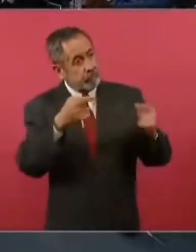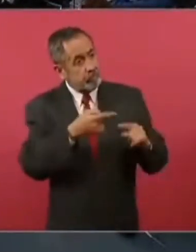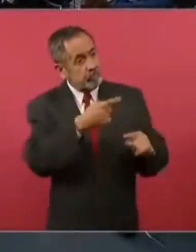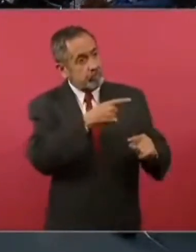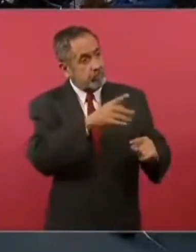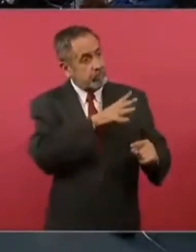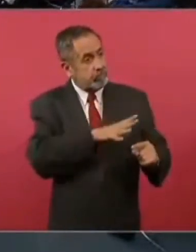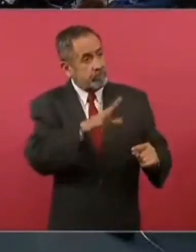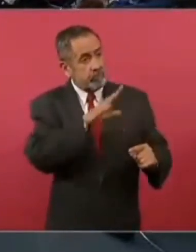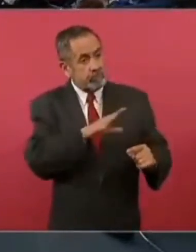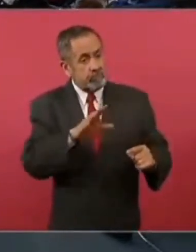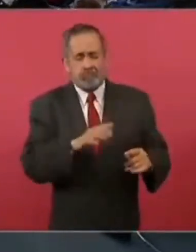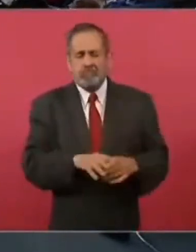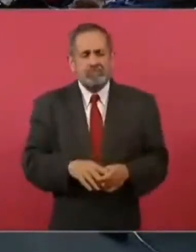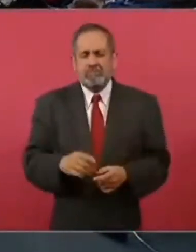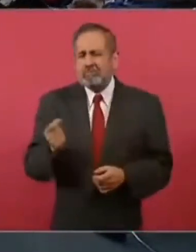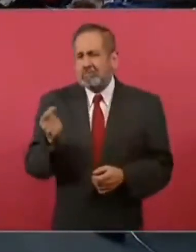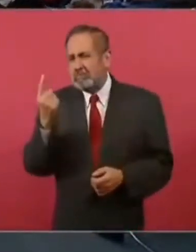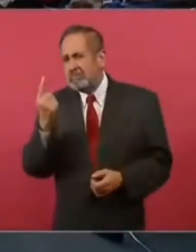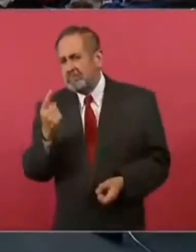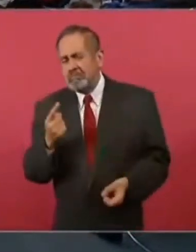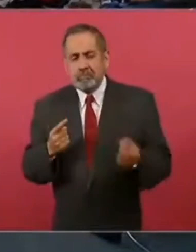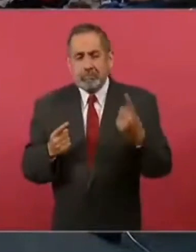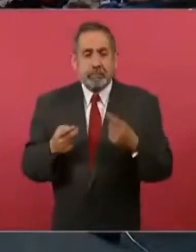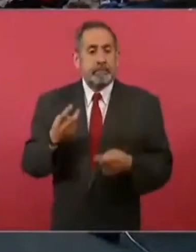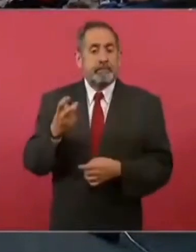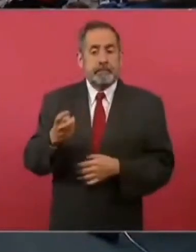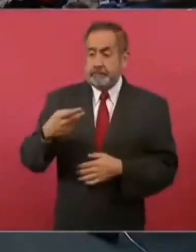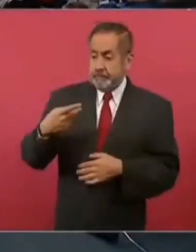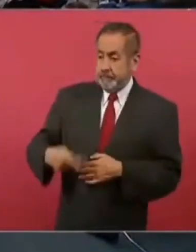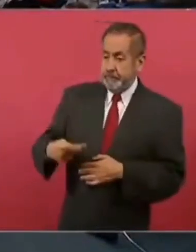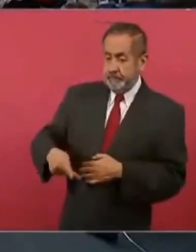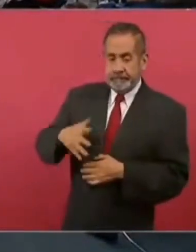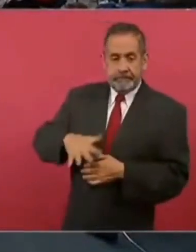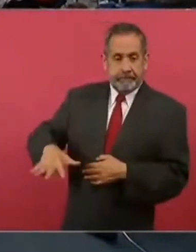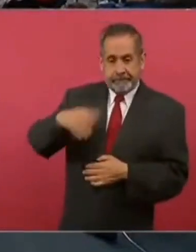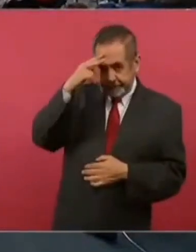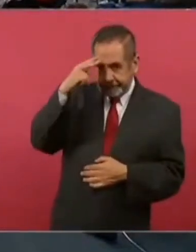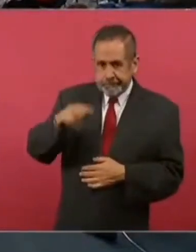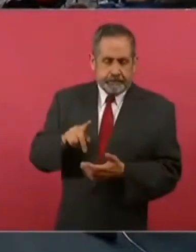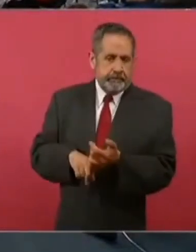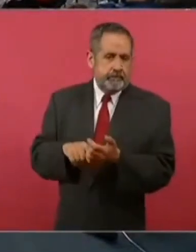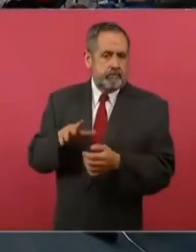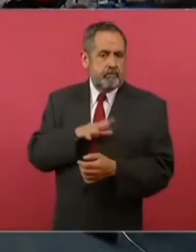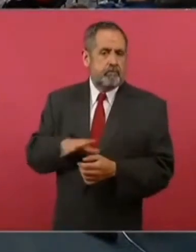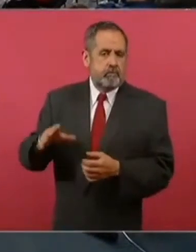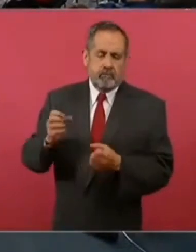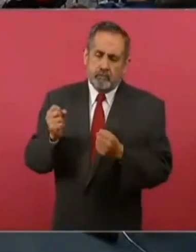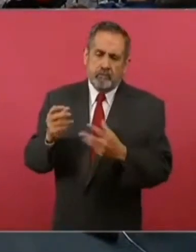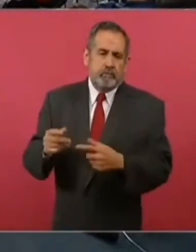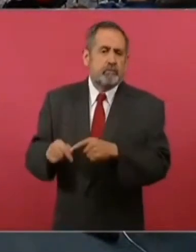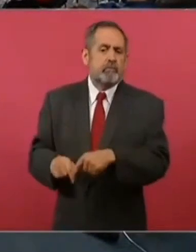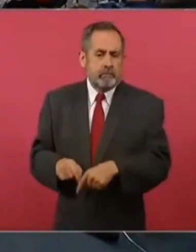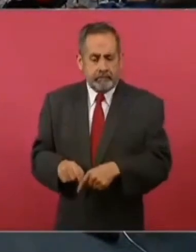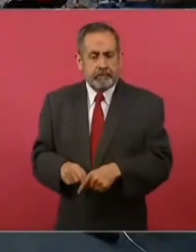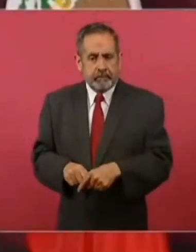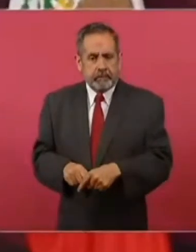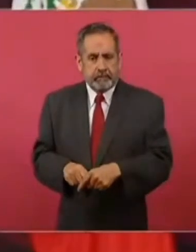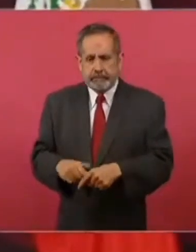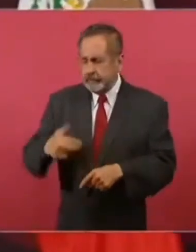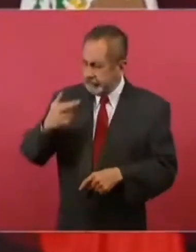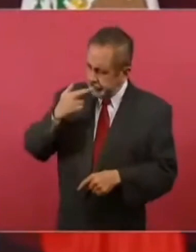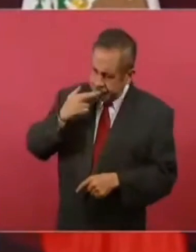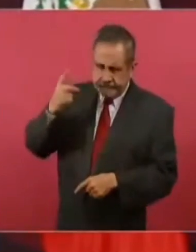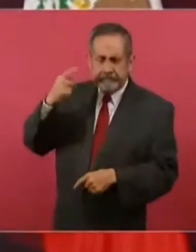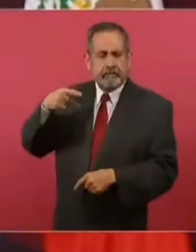glorioso y por eso nuestro pueblo es lo